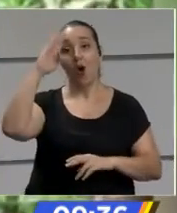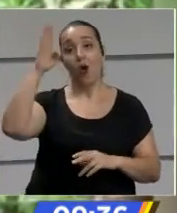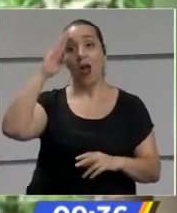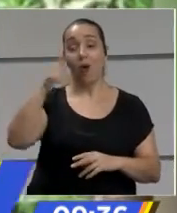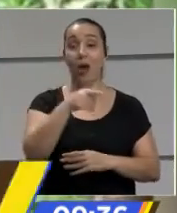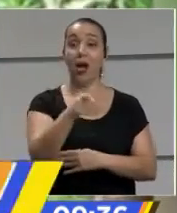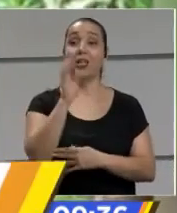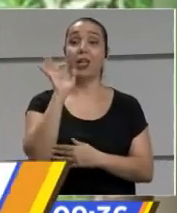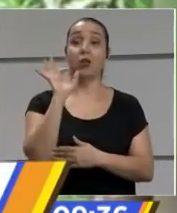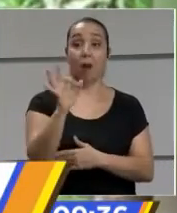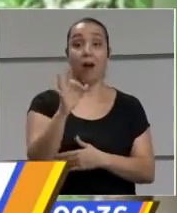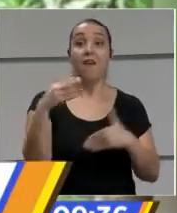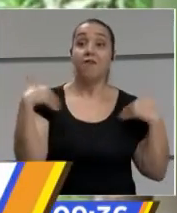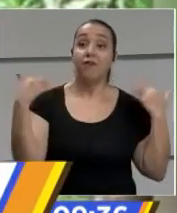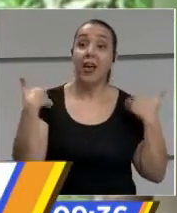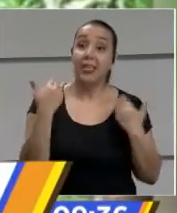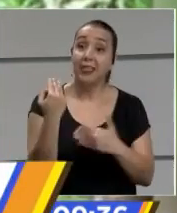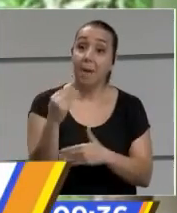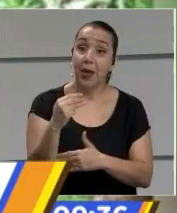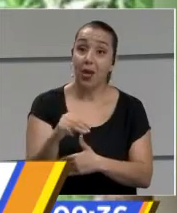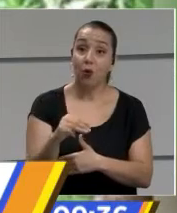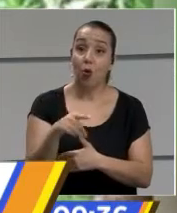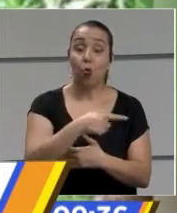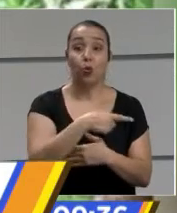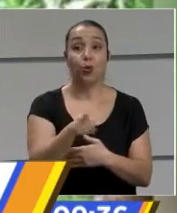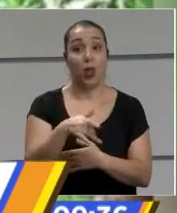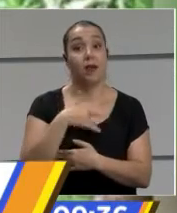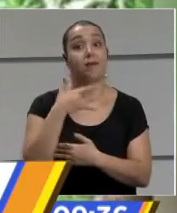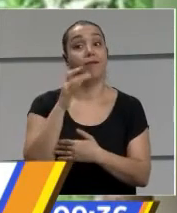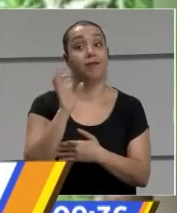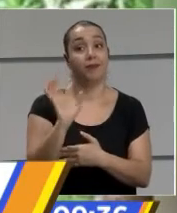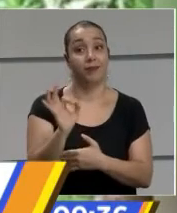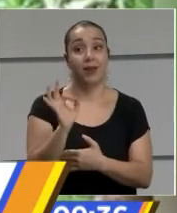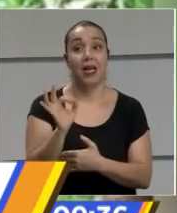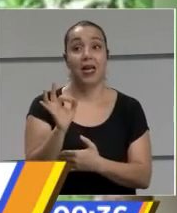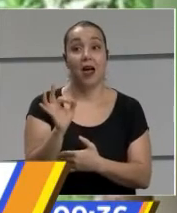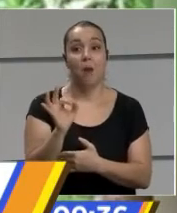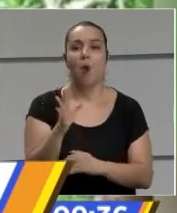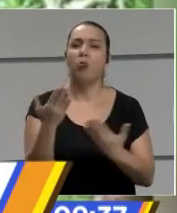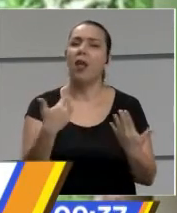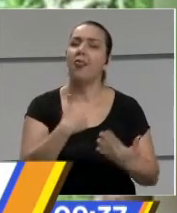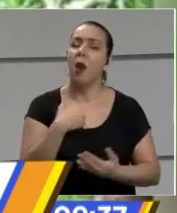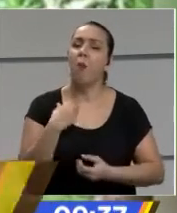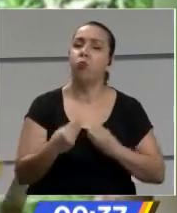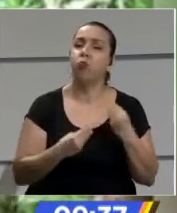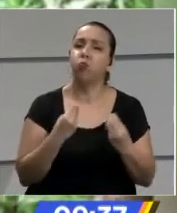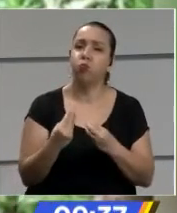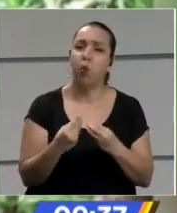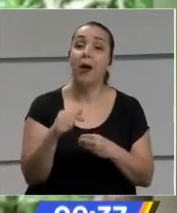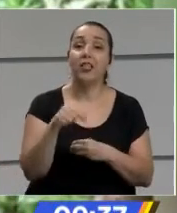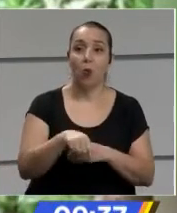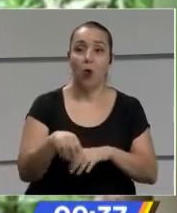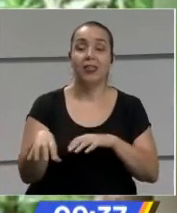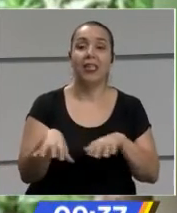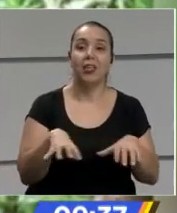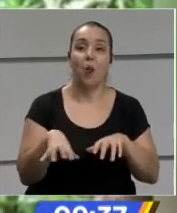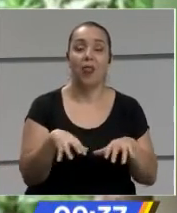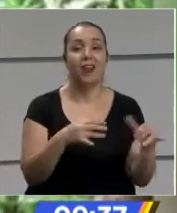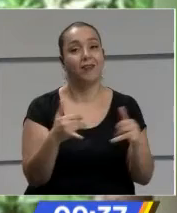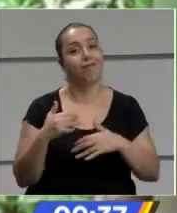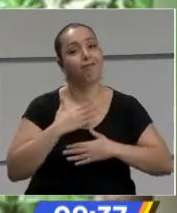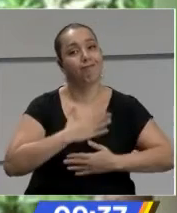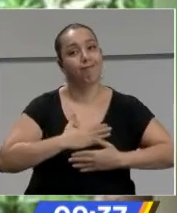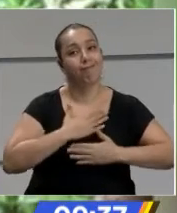¿Cómo están? Feliz miércoles. Espero estén súper bien en sus casitas. ¿Qué tenemos para hoy? Bueno, hoy les traigo unas actividades lúdicas